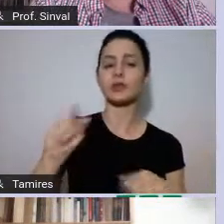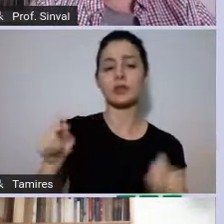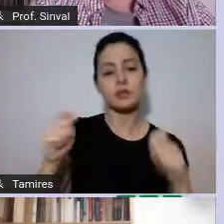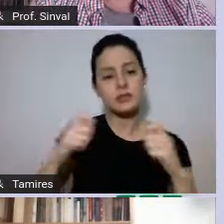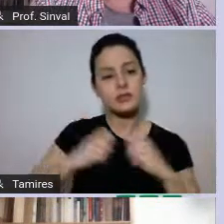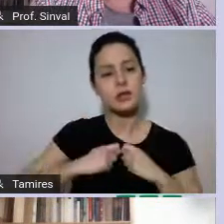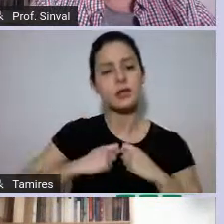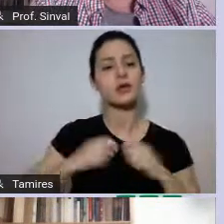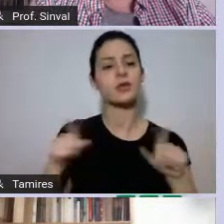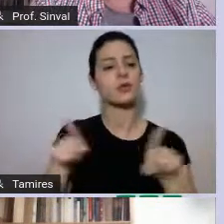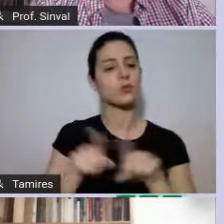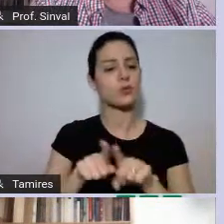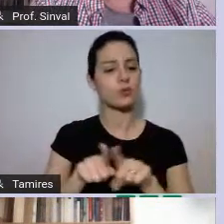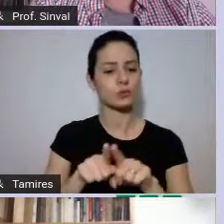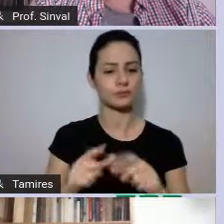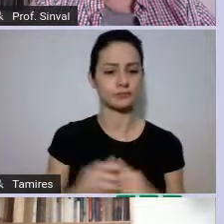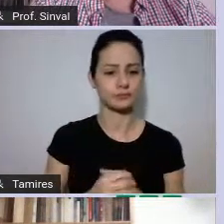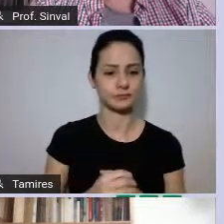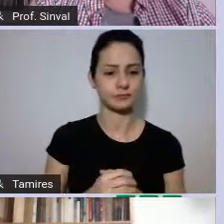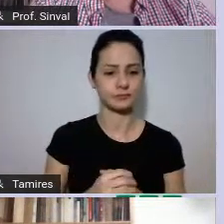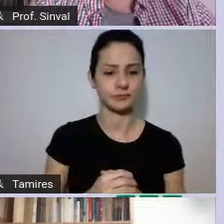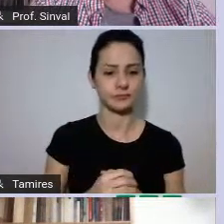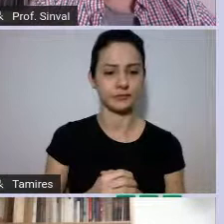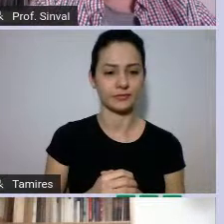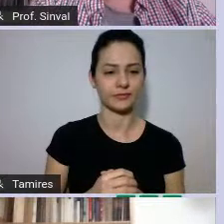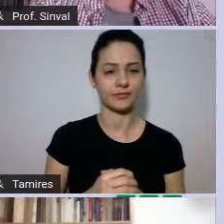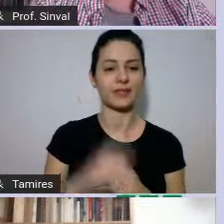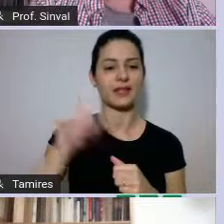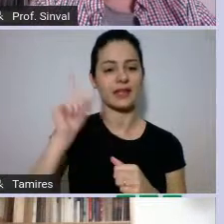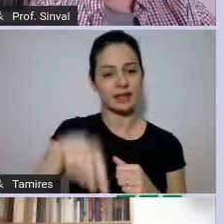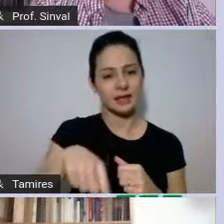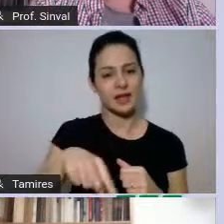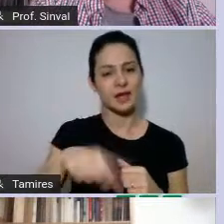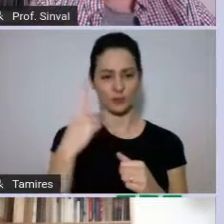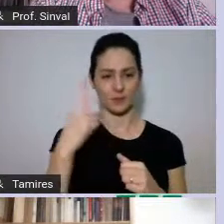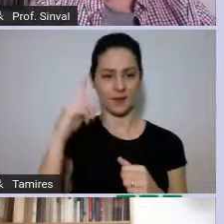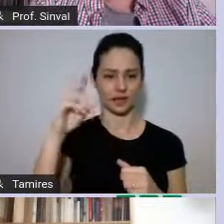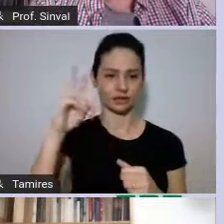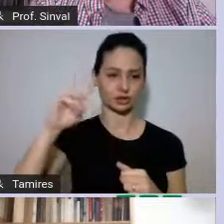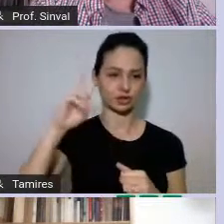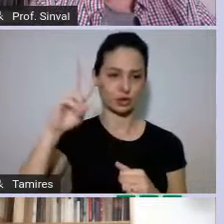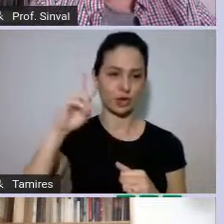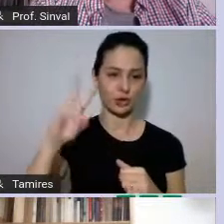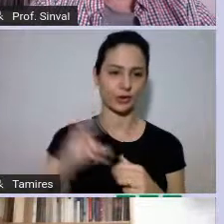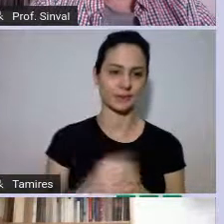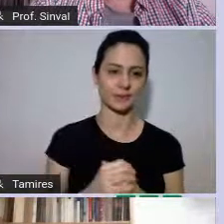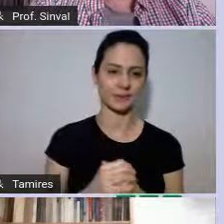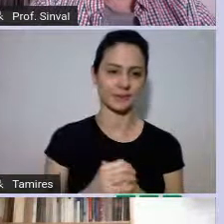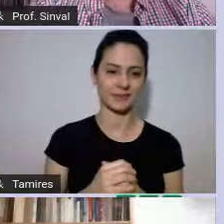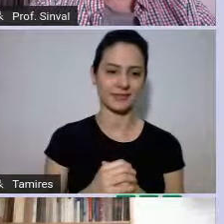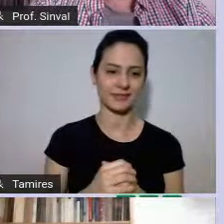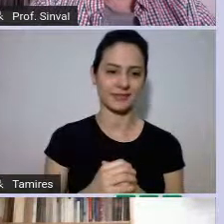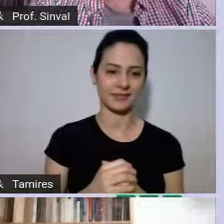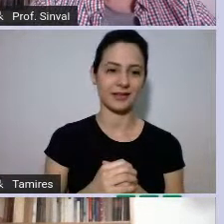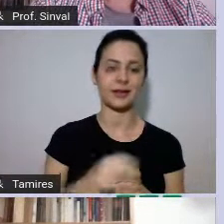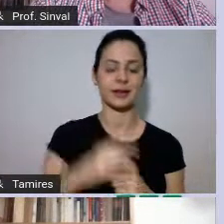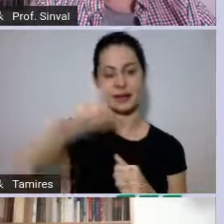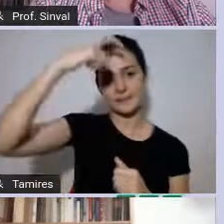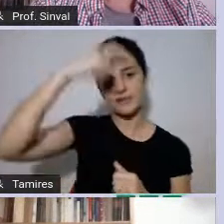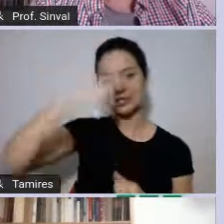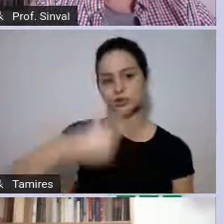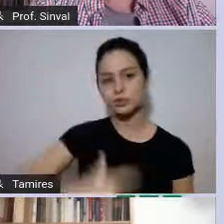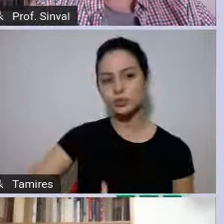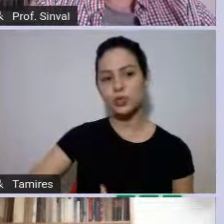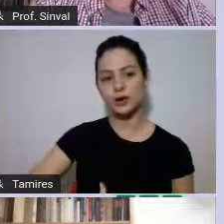solo un episodio de borrachera, con lo que exponía a la persona a